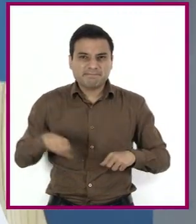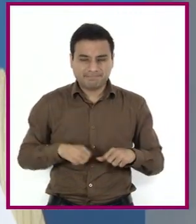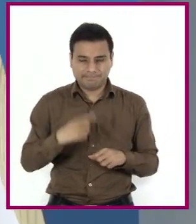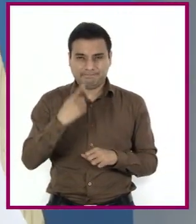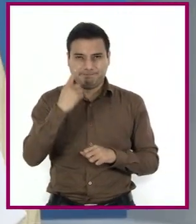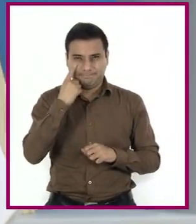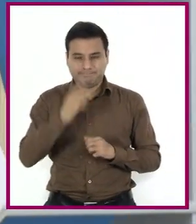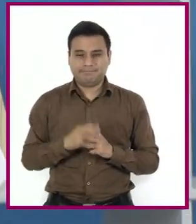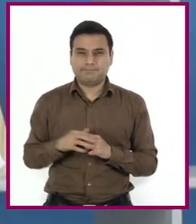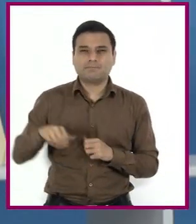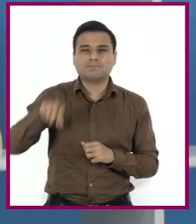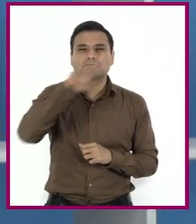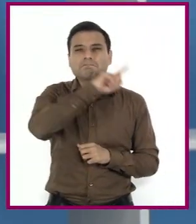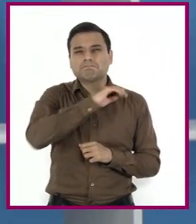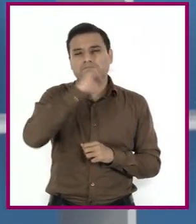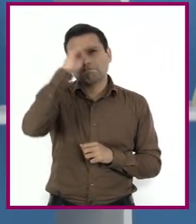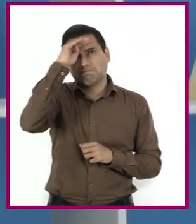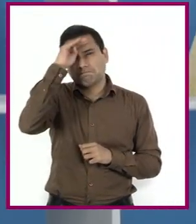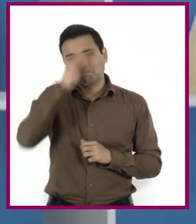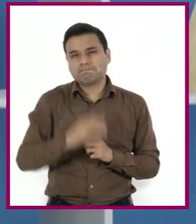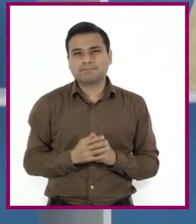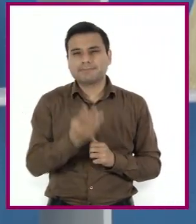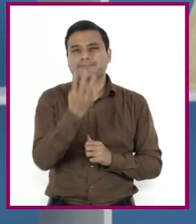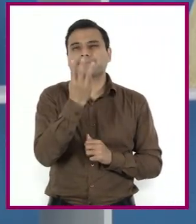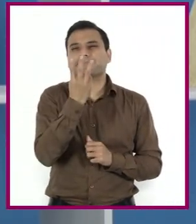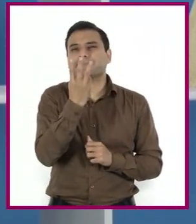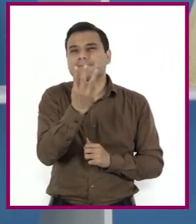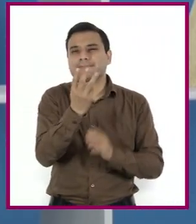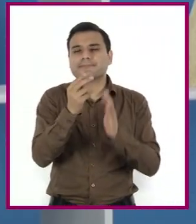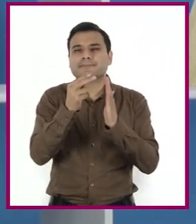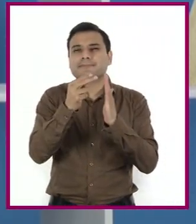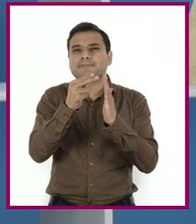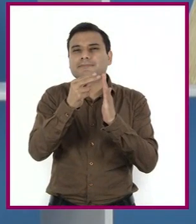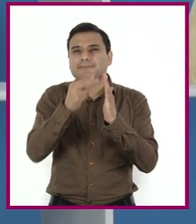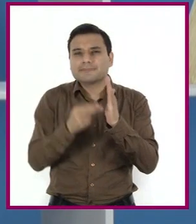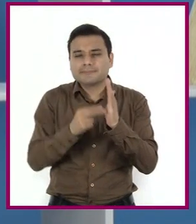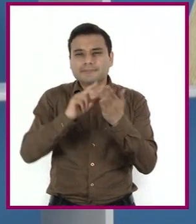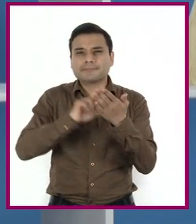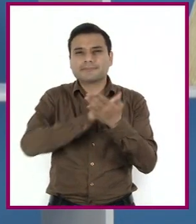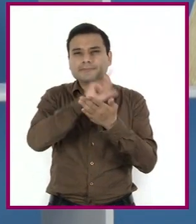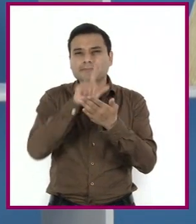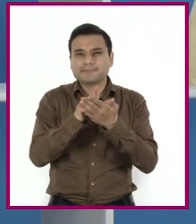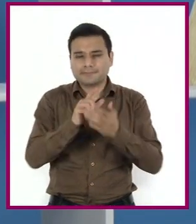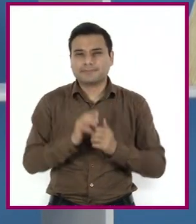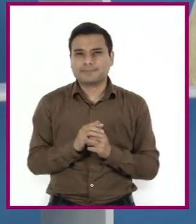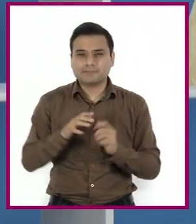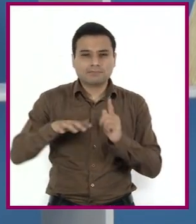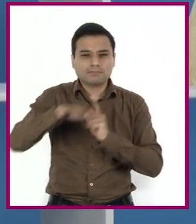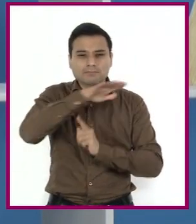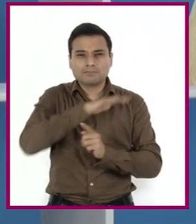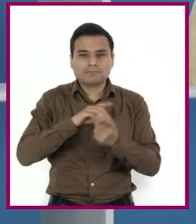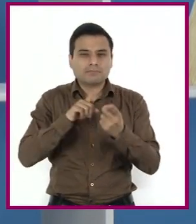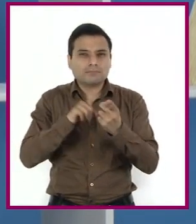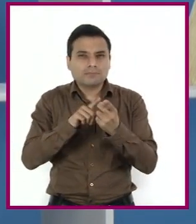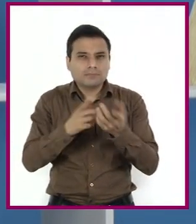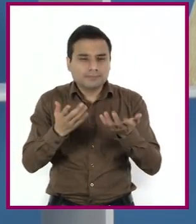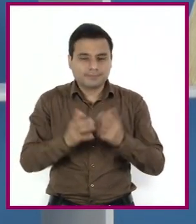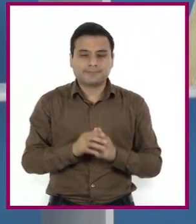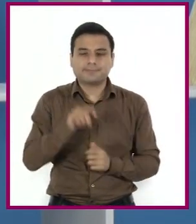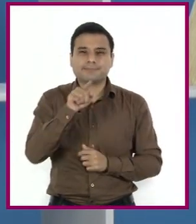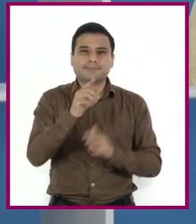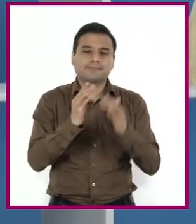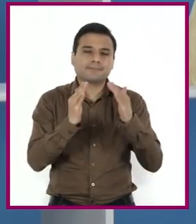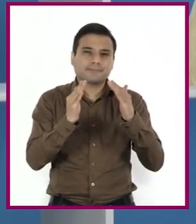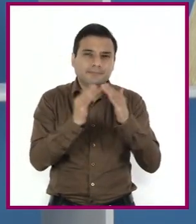identifiquen 3 normas o leyes de acuerdo con el ámbito en el que se desarrollan. Recuerden que son su hogar, su